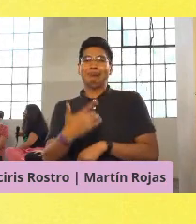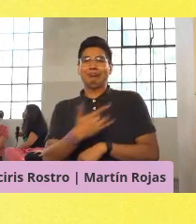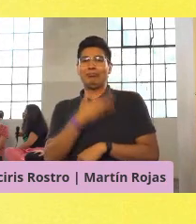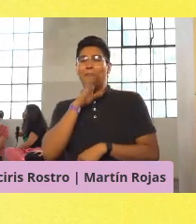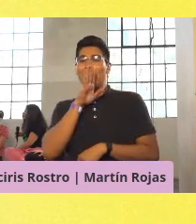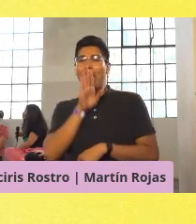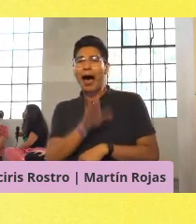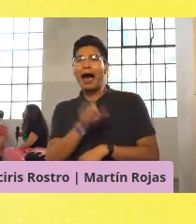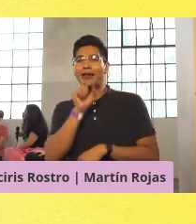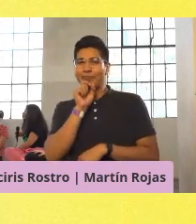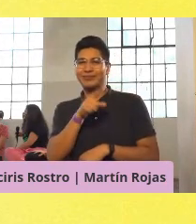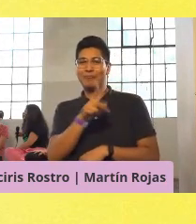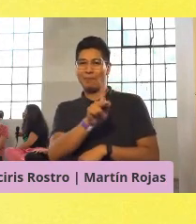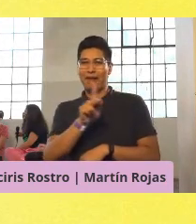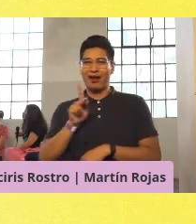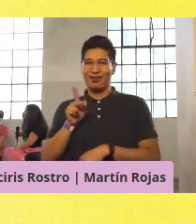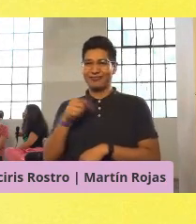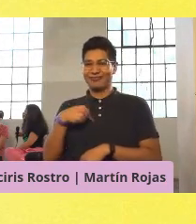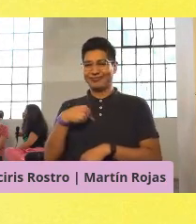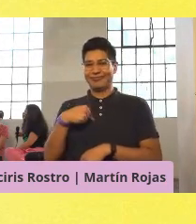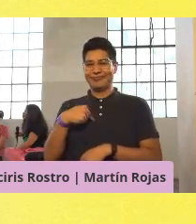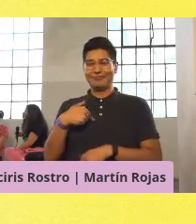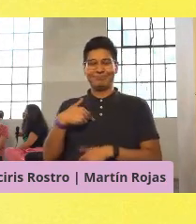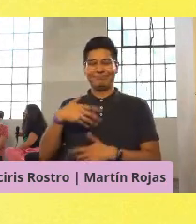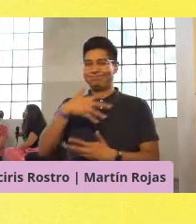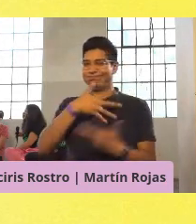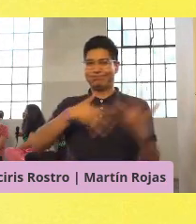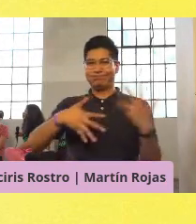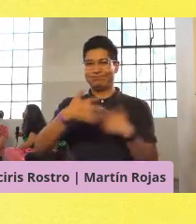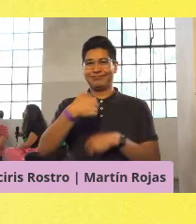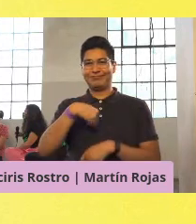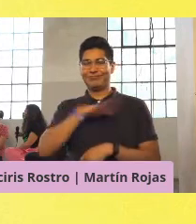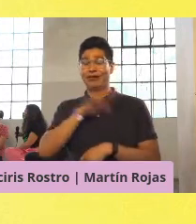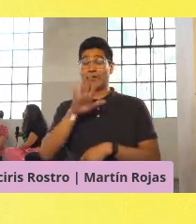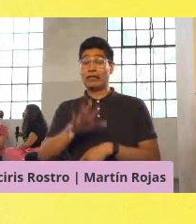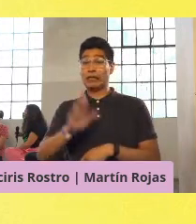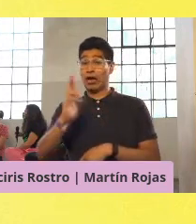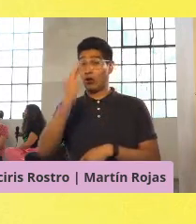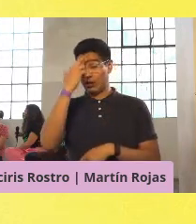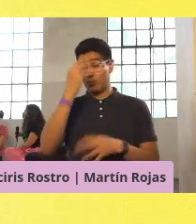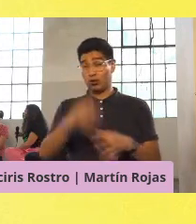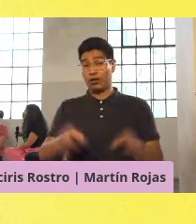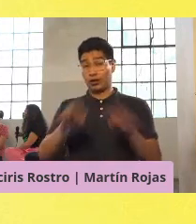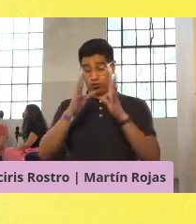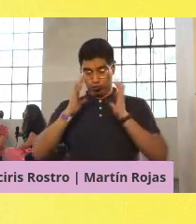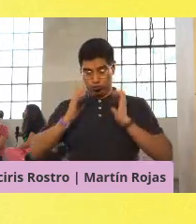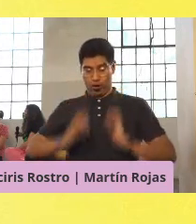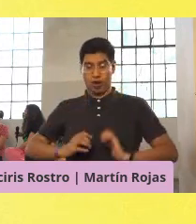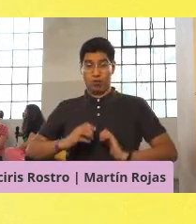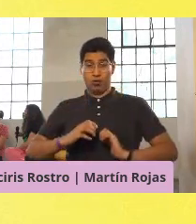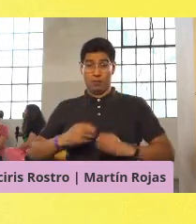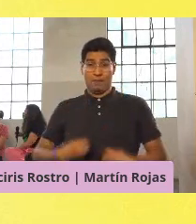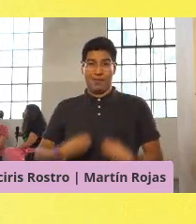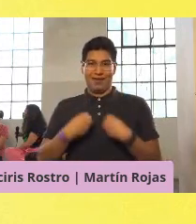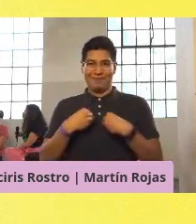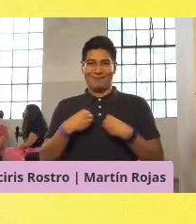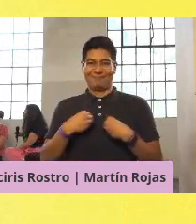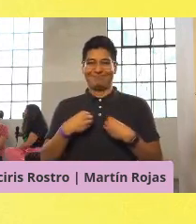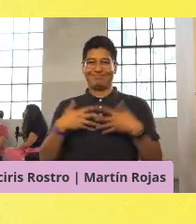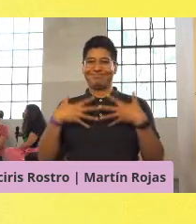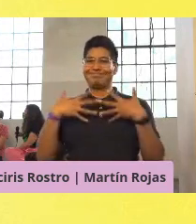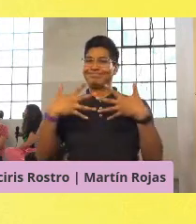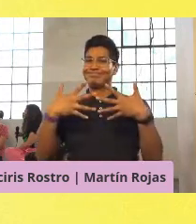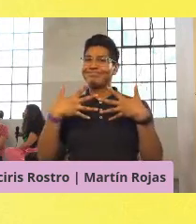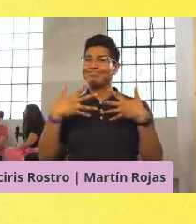ciclo menstrual y me estoy muriendo. Ok, va, ¿qué hacemos? ¿Cómo? O sea, recordar que somos cuerpos, recordar que estamos viviendo, que respiramos y que necesitamos un montón de